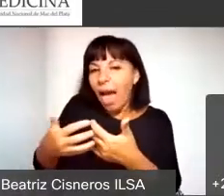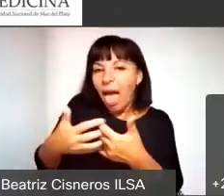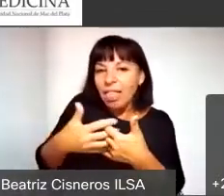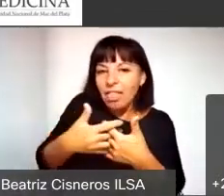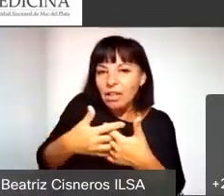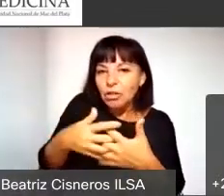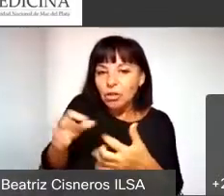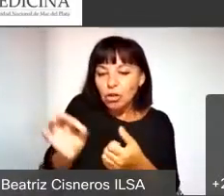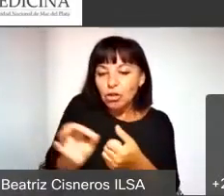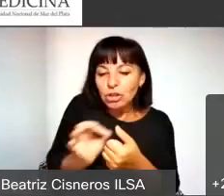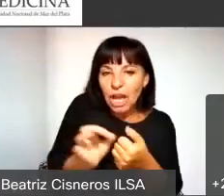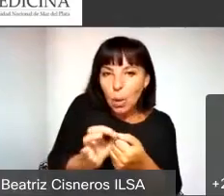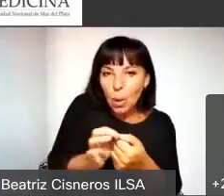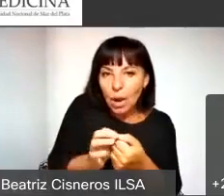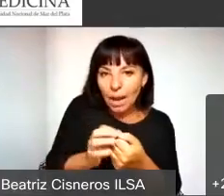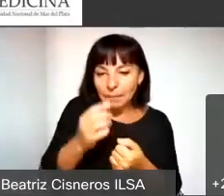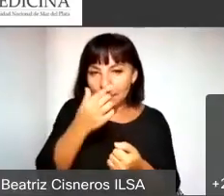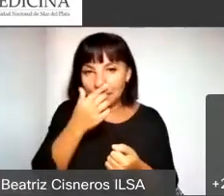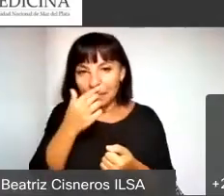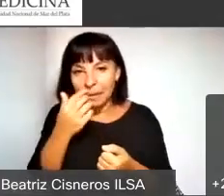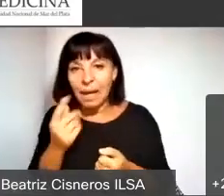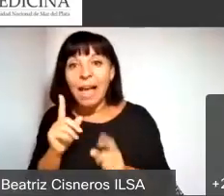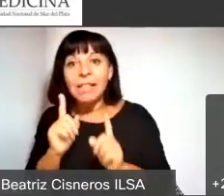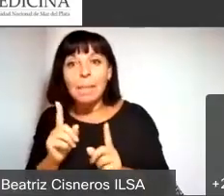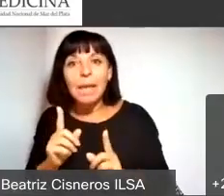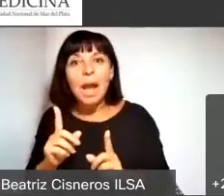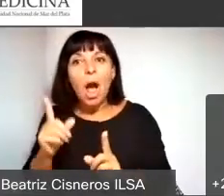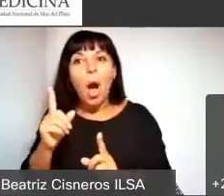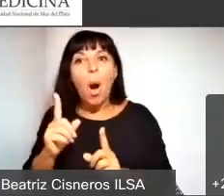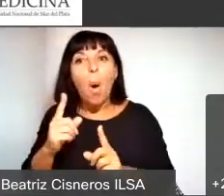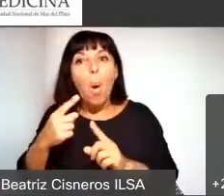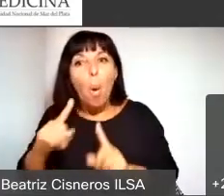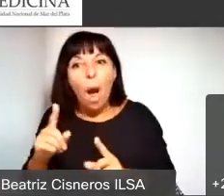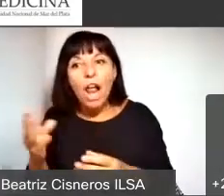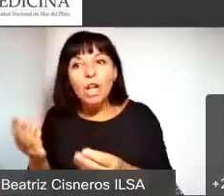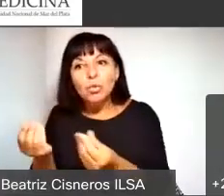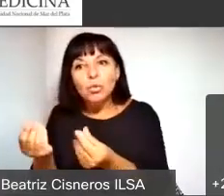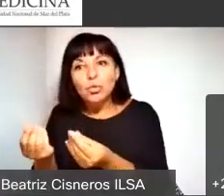a la misma y cuáles van a salir de ella.